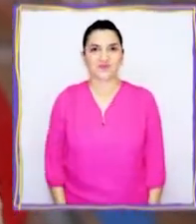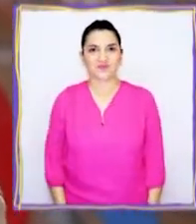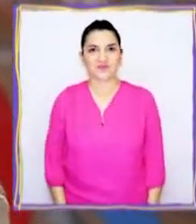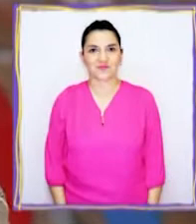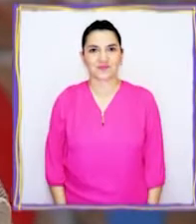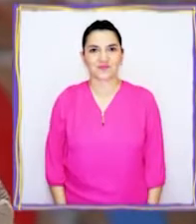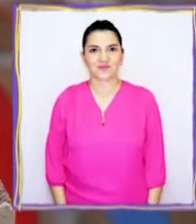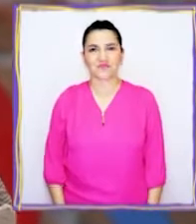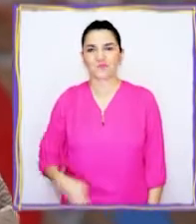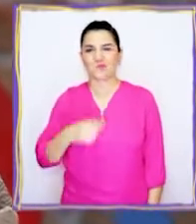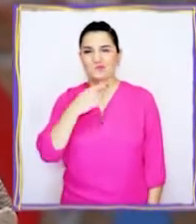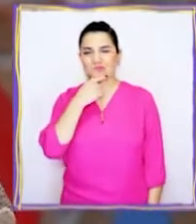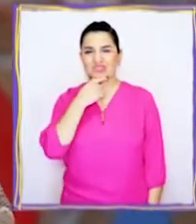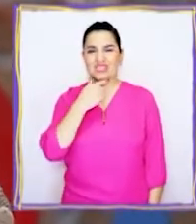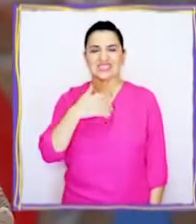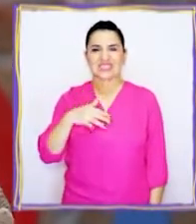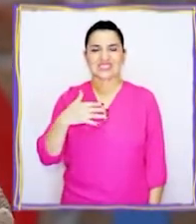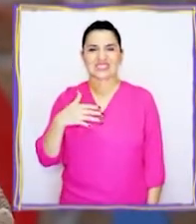Chocolate.